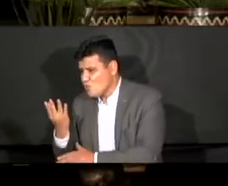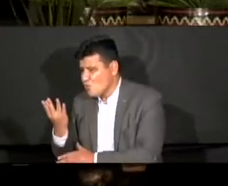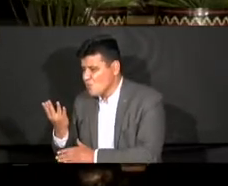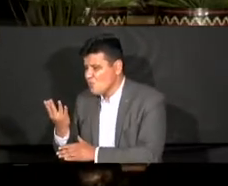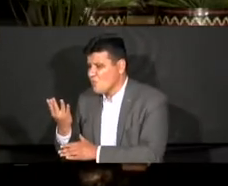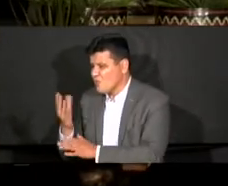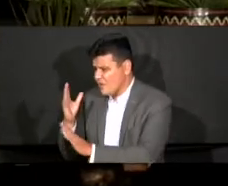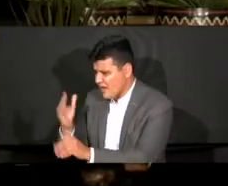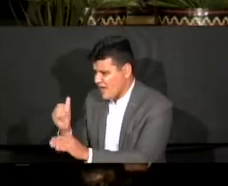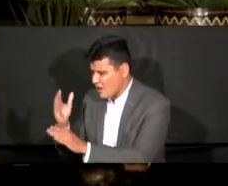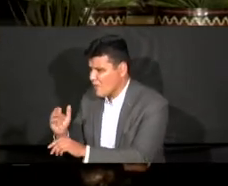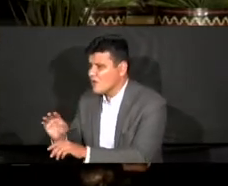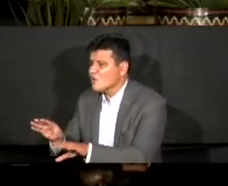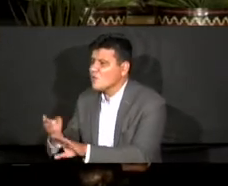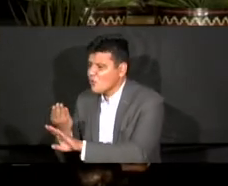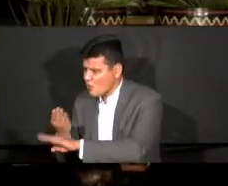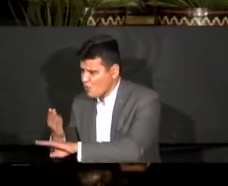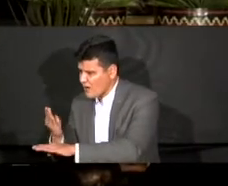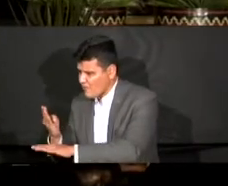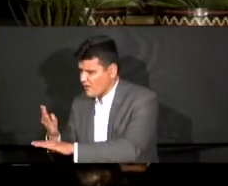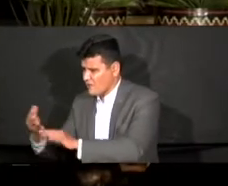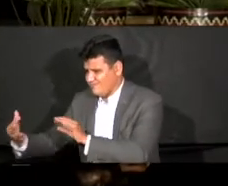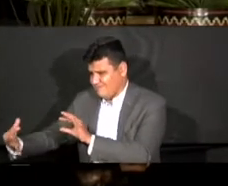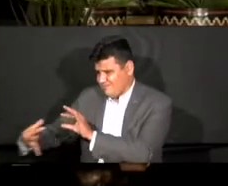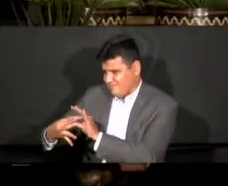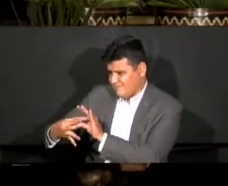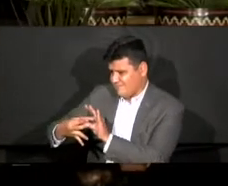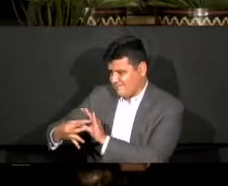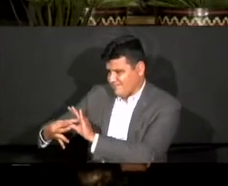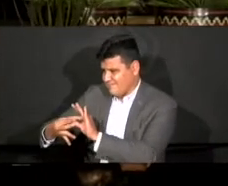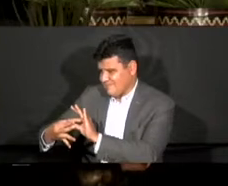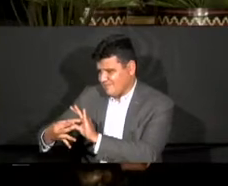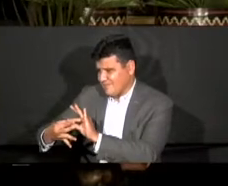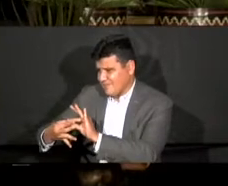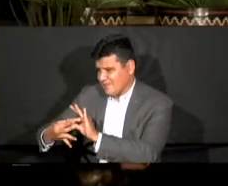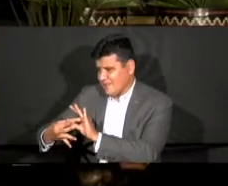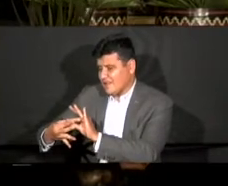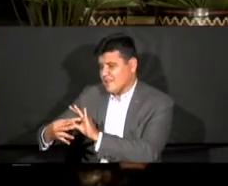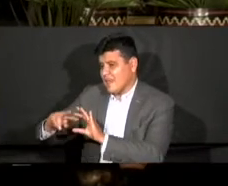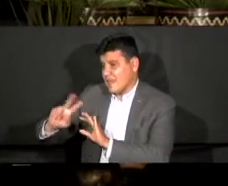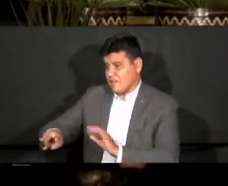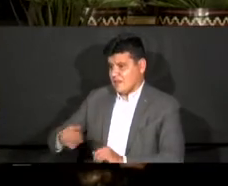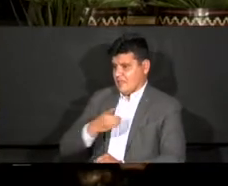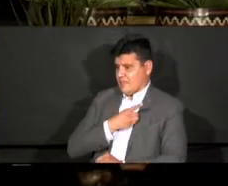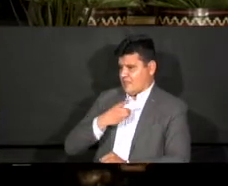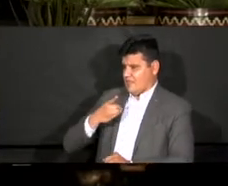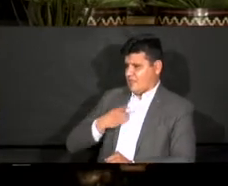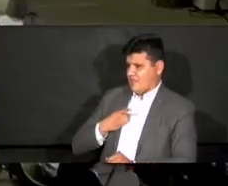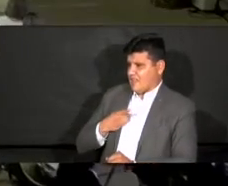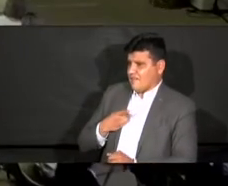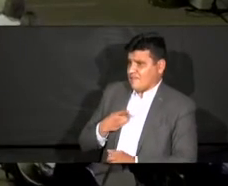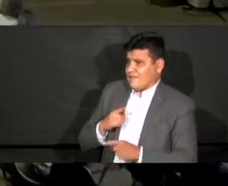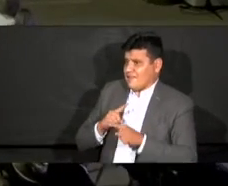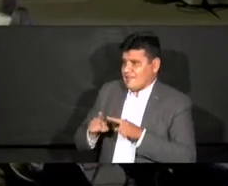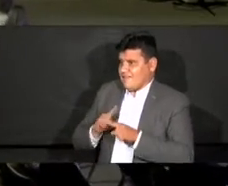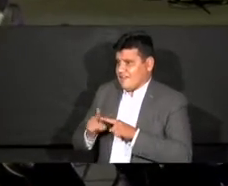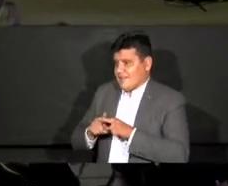la deuda bursátil, esa deuda bursátil que se financió con ingresos por peaje